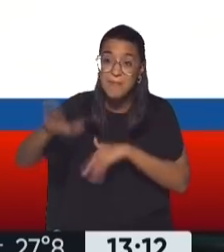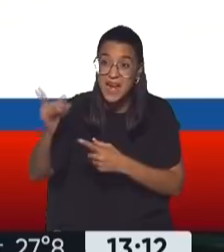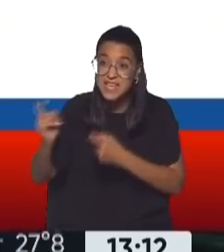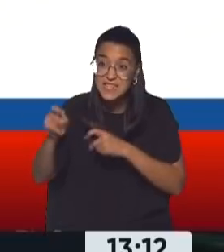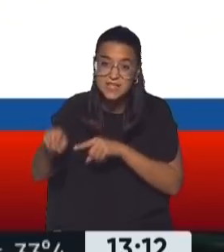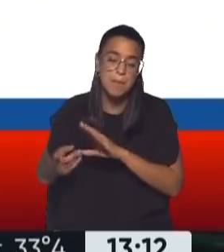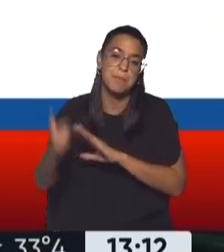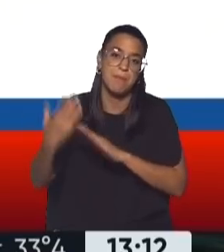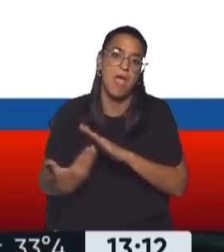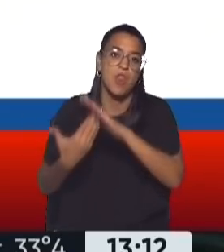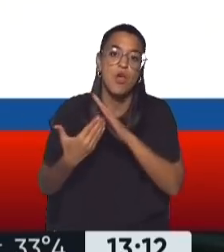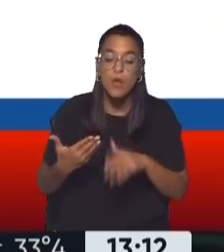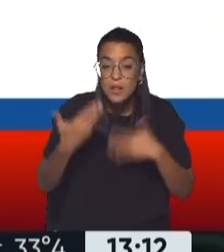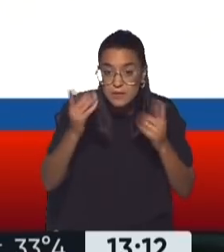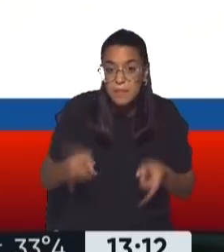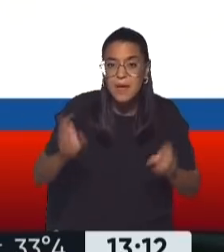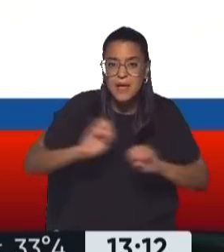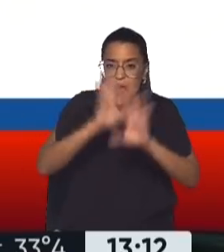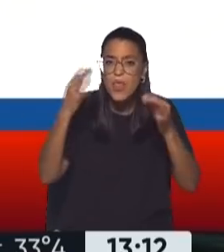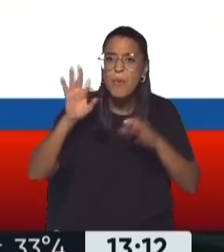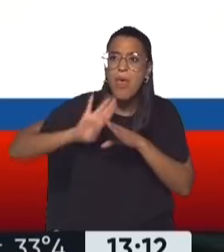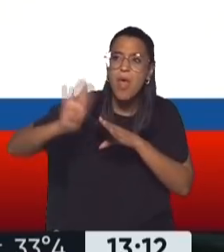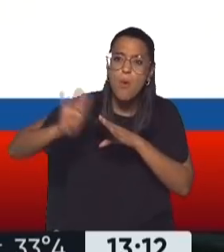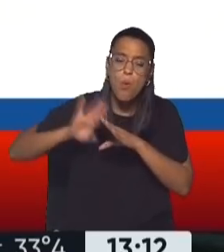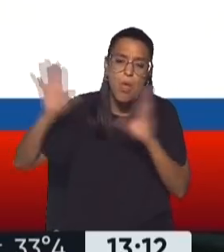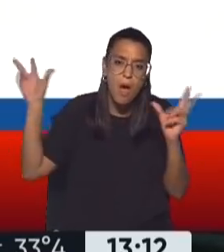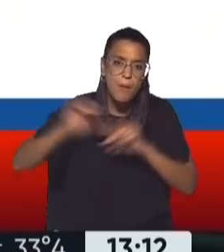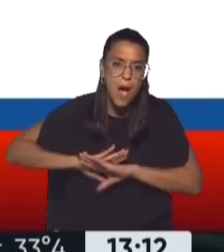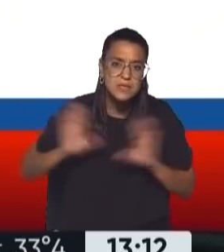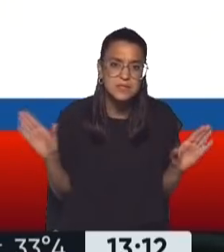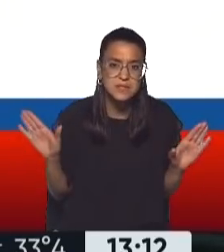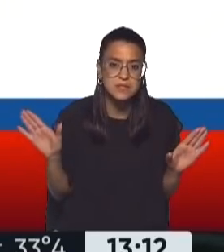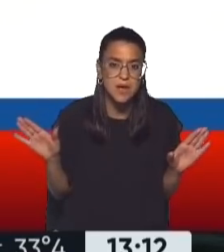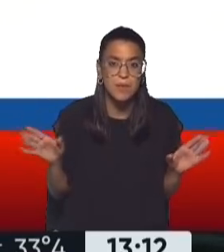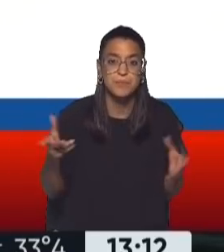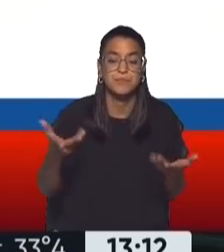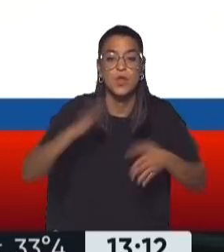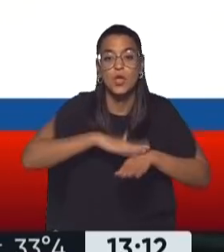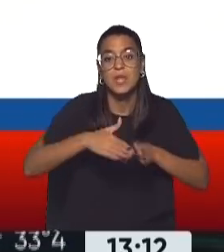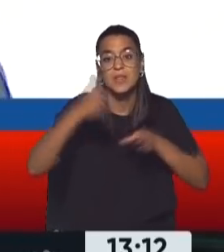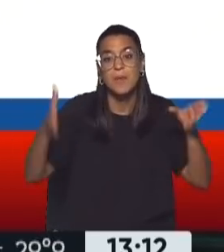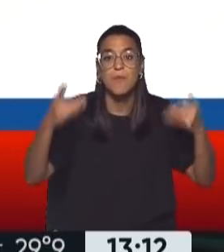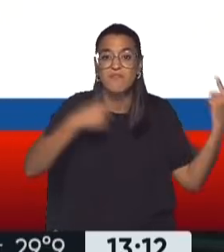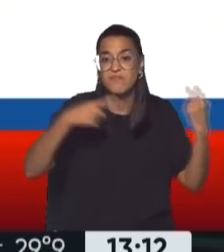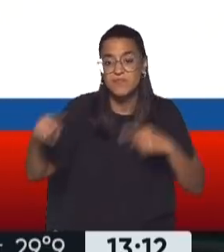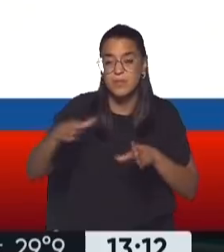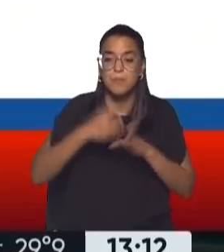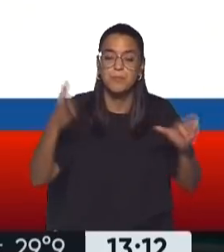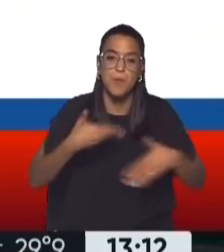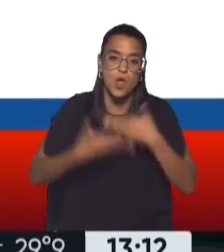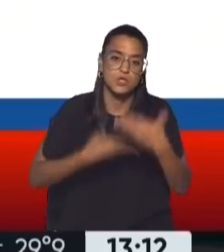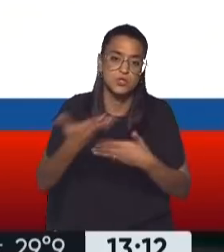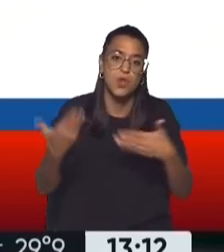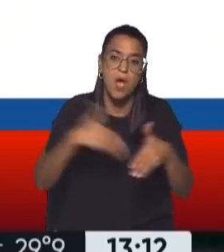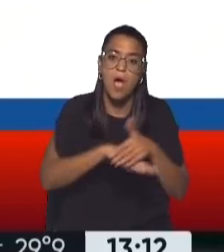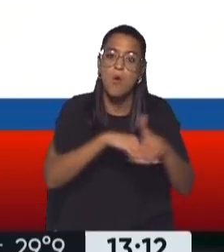siguió teniendo en claro que la Argentina debía desendeudarse. Y le tocó un tiempo distinto, donde el proceso de